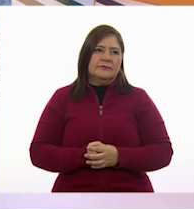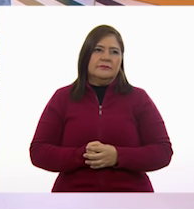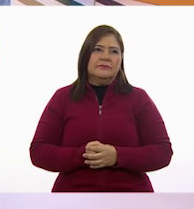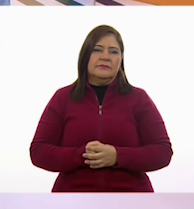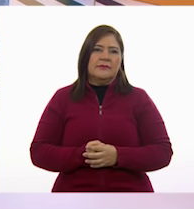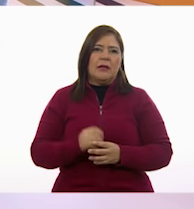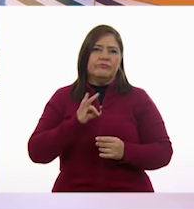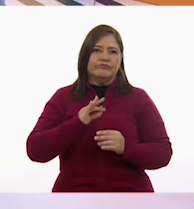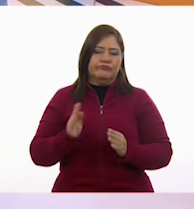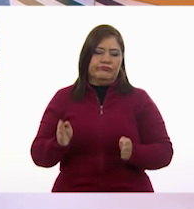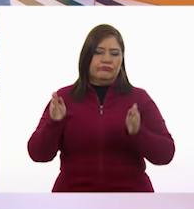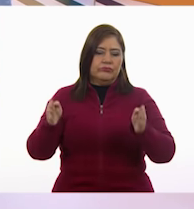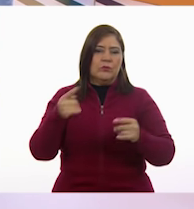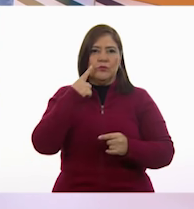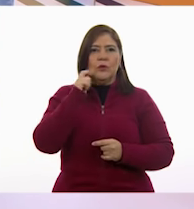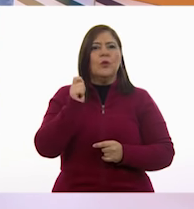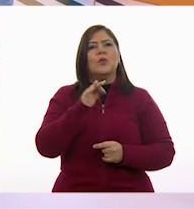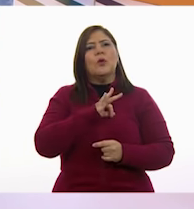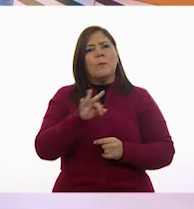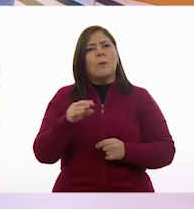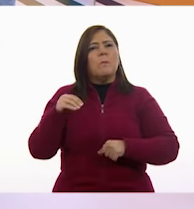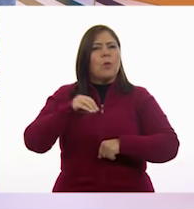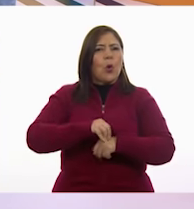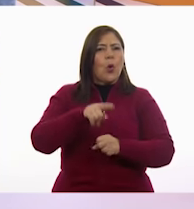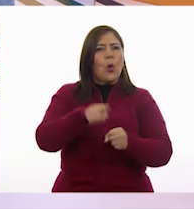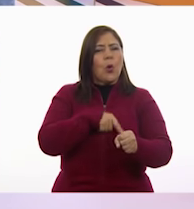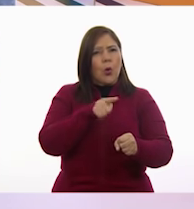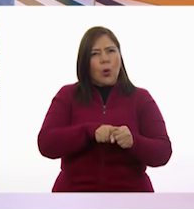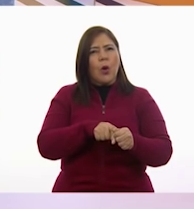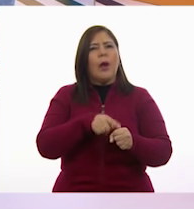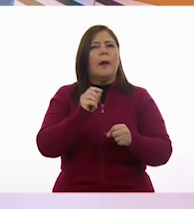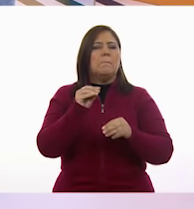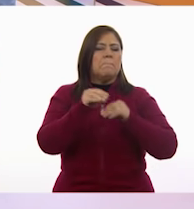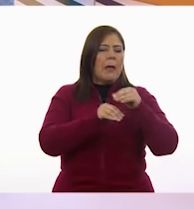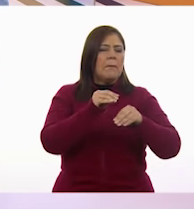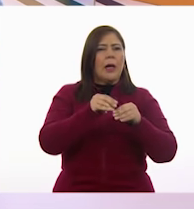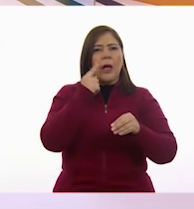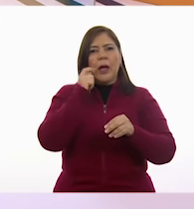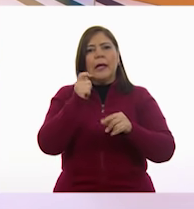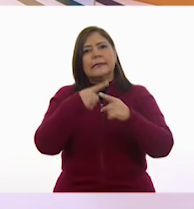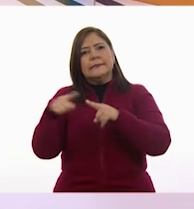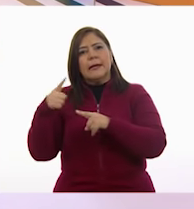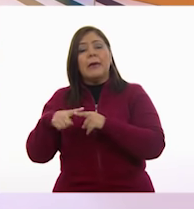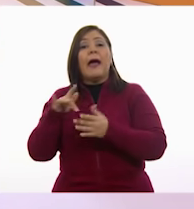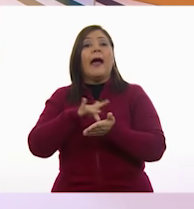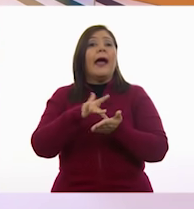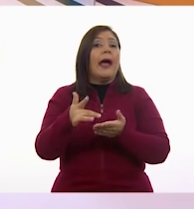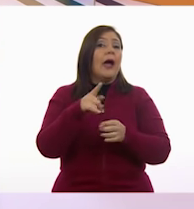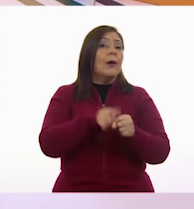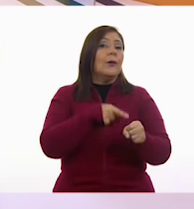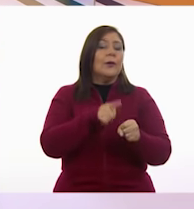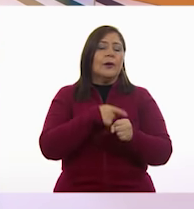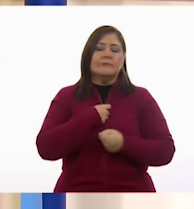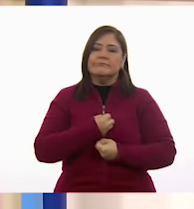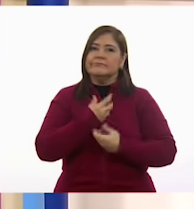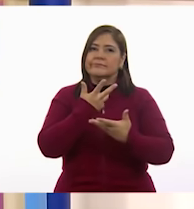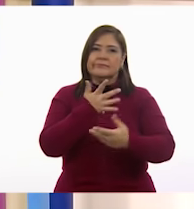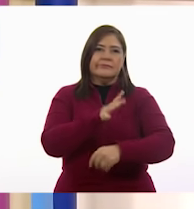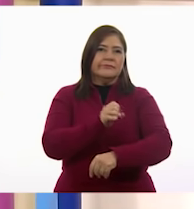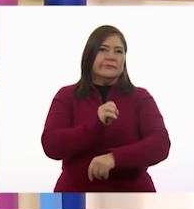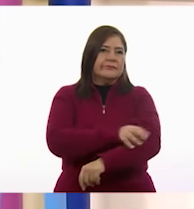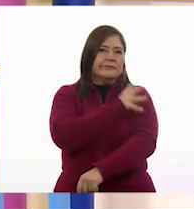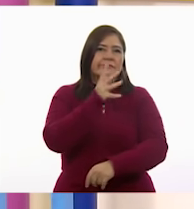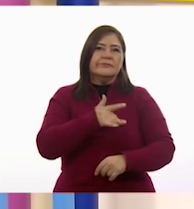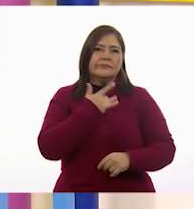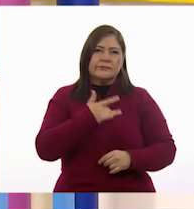Y podríamos también ponerle color. Falta decorarla, porque recuerda que también los colores nos ayudan a expresar nuestras emociones. ¿Qué color crees que